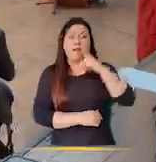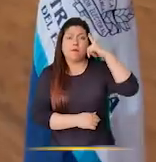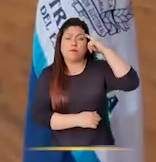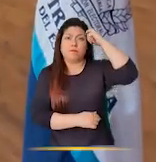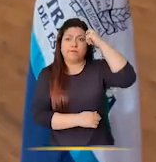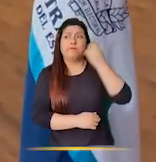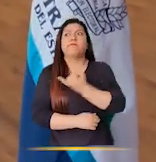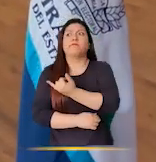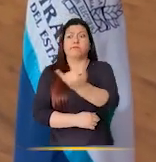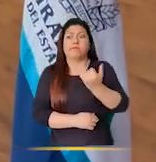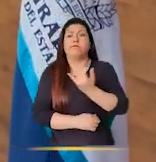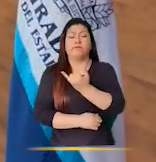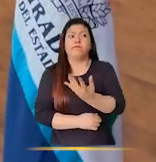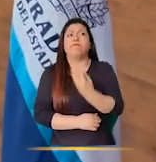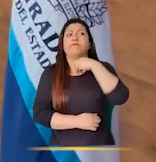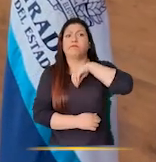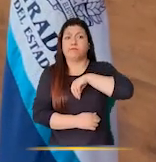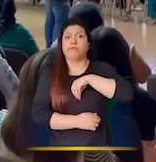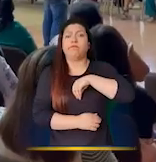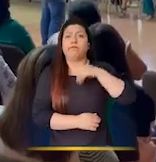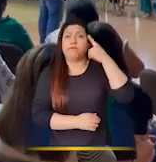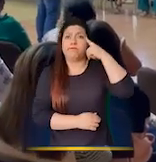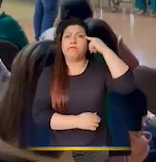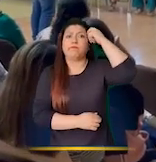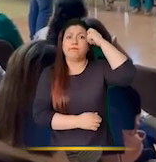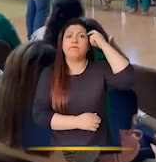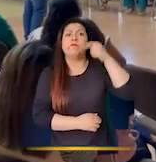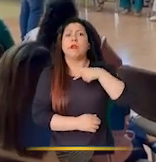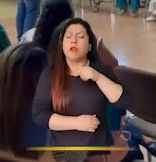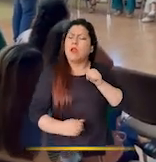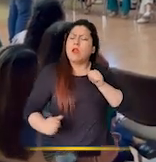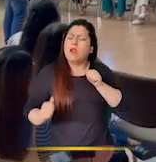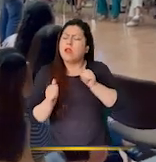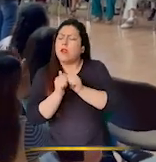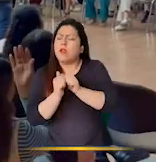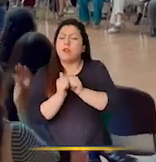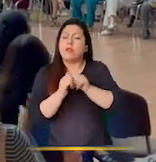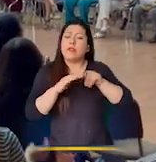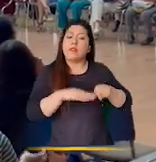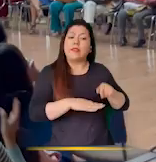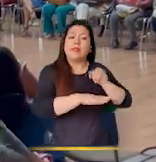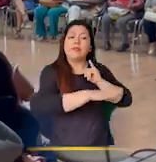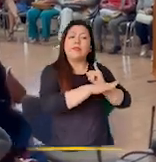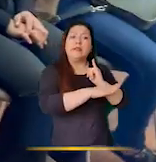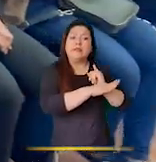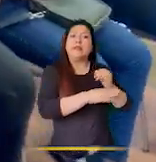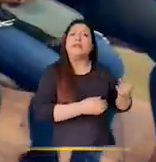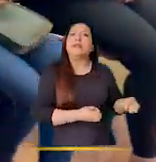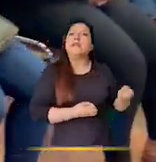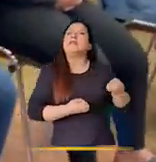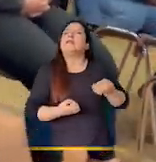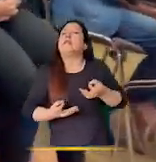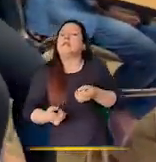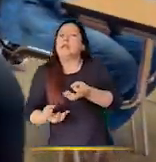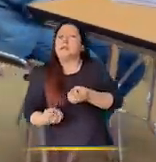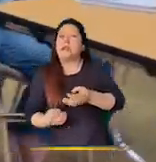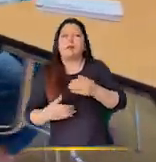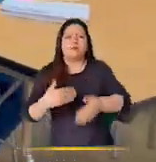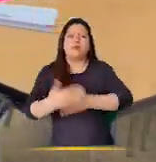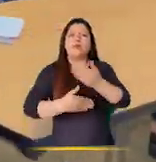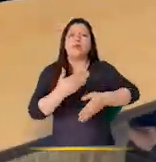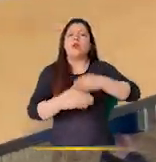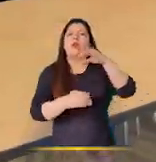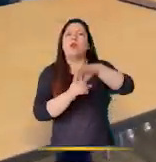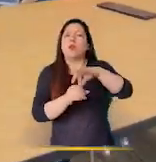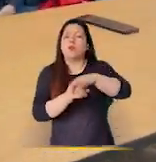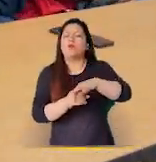en torno a los retos que tienen por afrontar, en torno al acompañamiento que desde la institucionalidad podemos generar